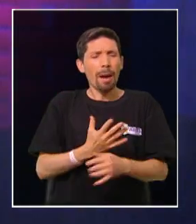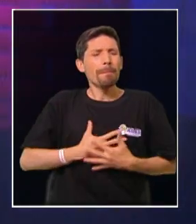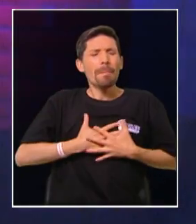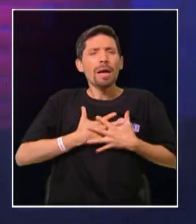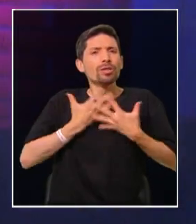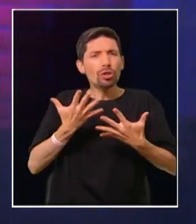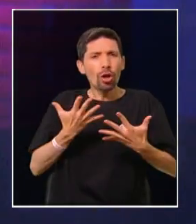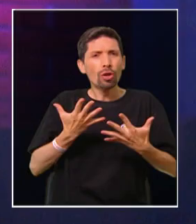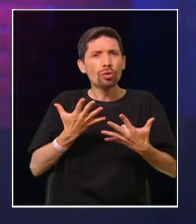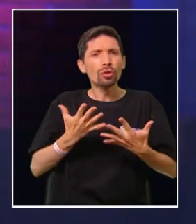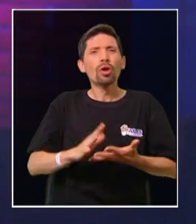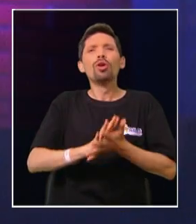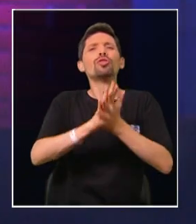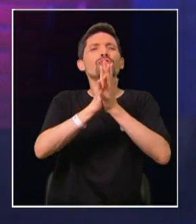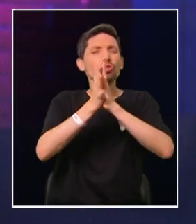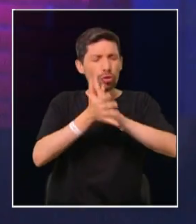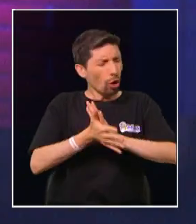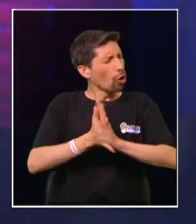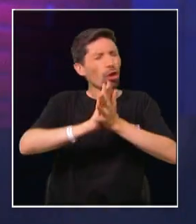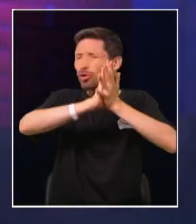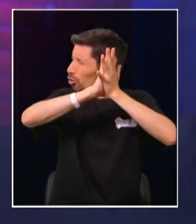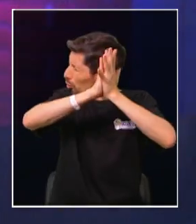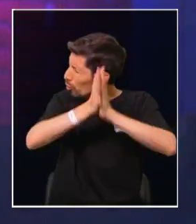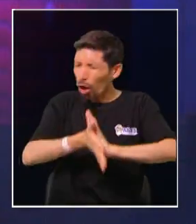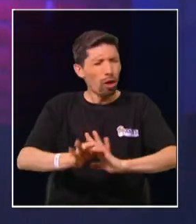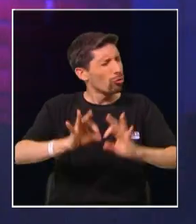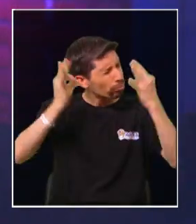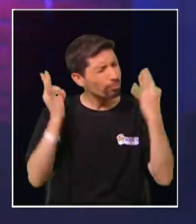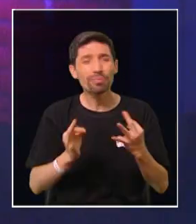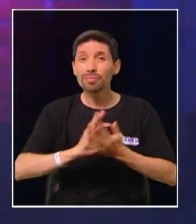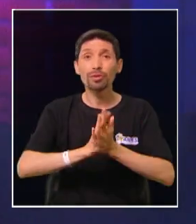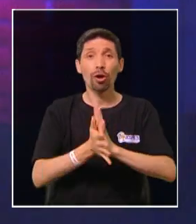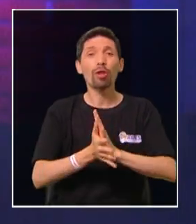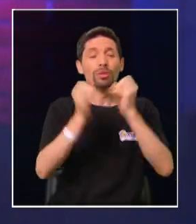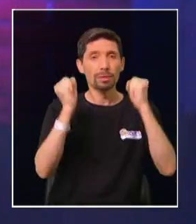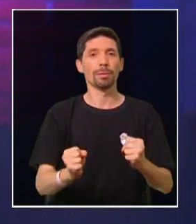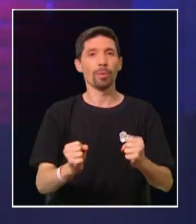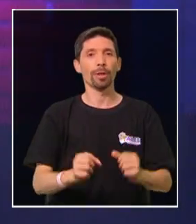todo, absolutamente todo, es posible.